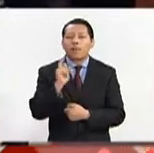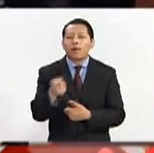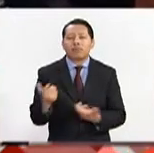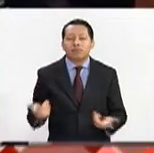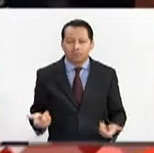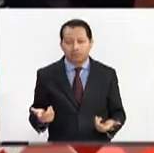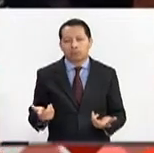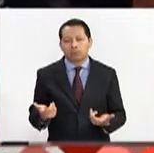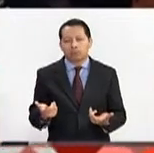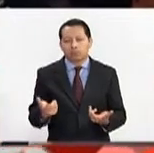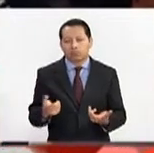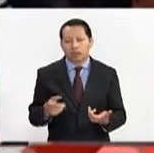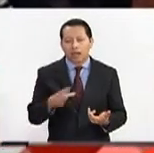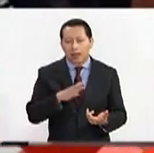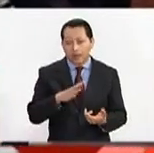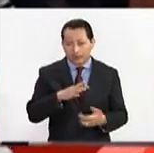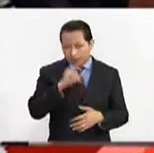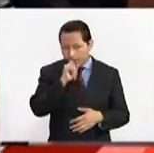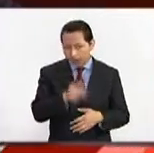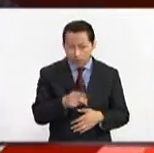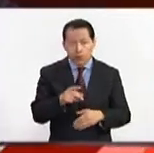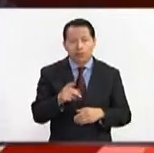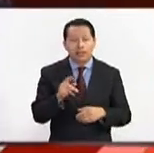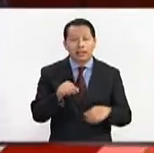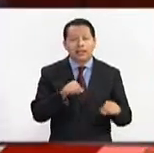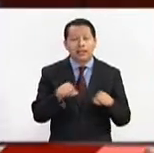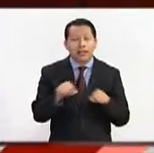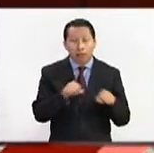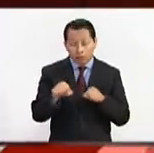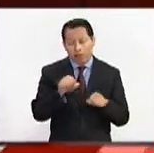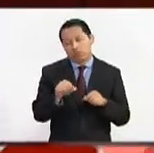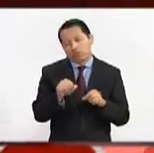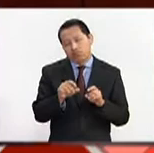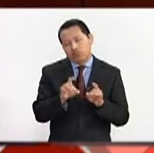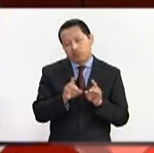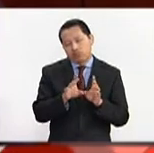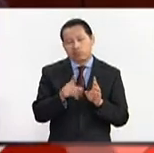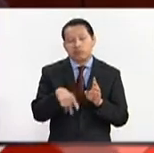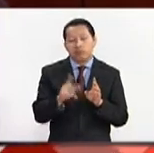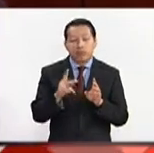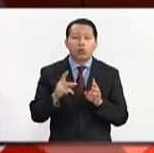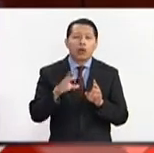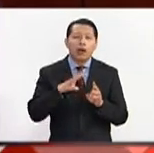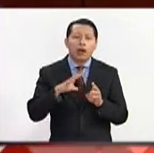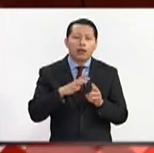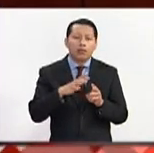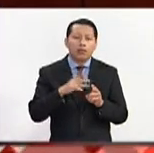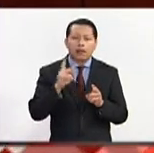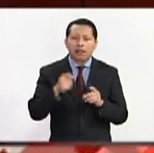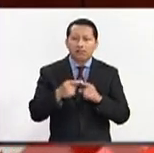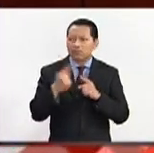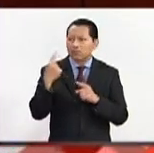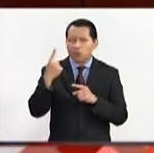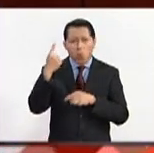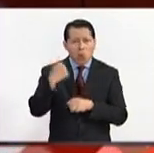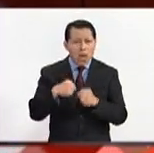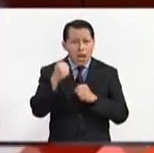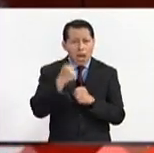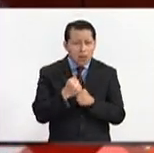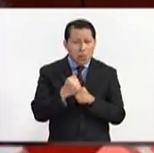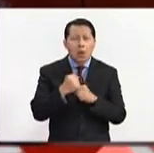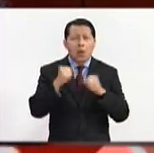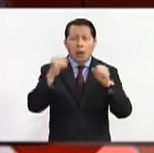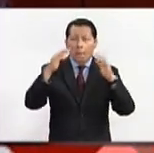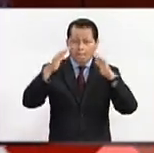senadora? Fue un terremoto atípico, pero hubieron construcciones de apenas 1 año que se cayeron.